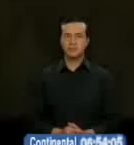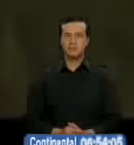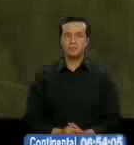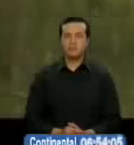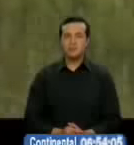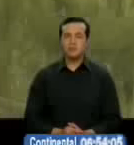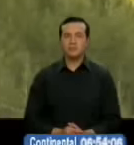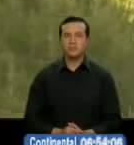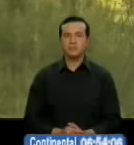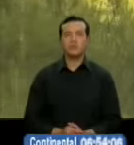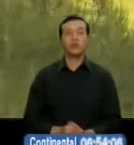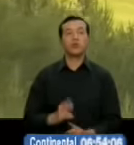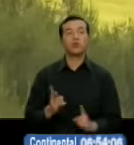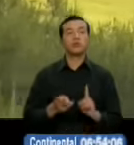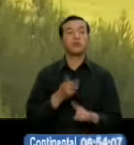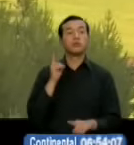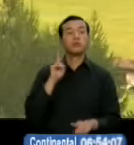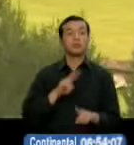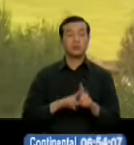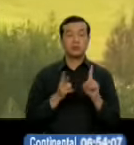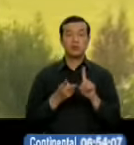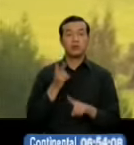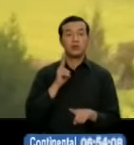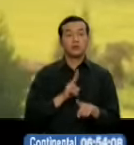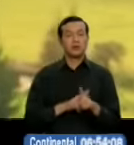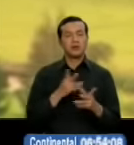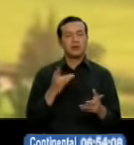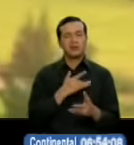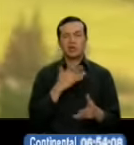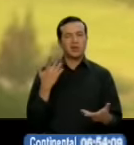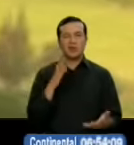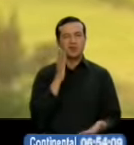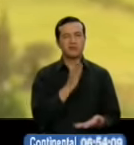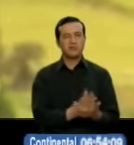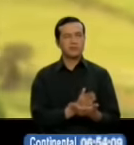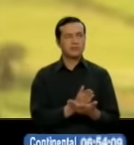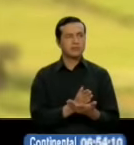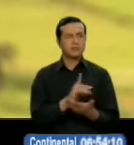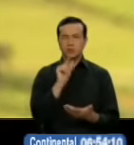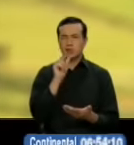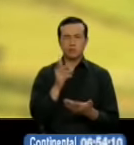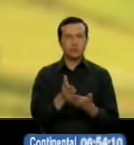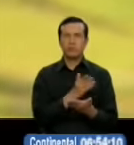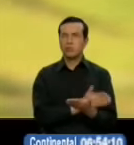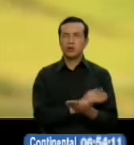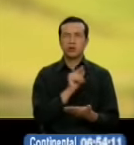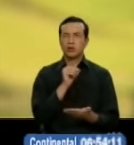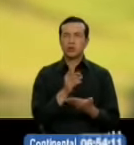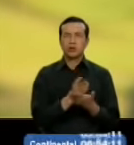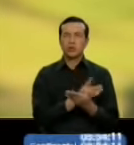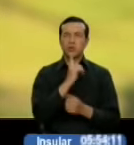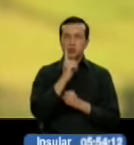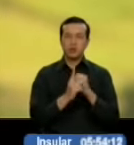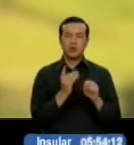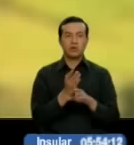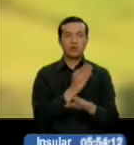Ha habido unas dos ocasiones en que he dicho basta. Recientemente, hace un año,